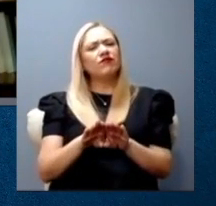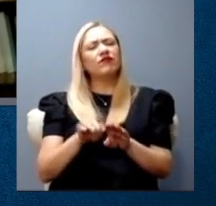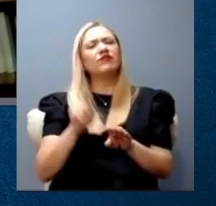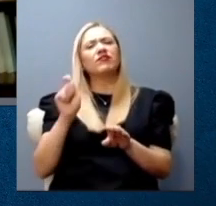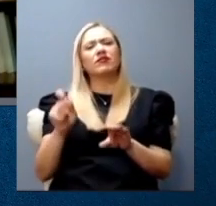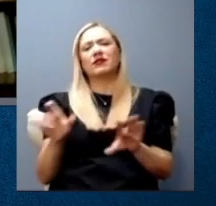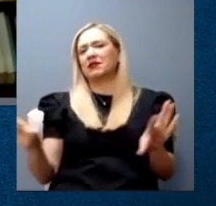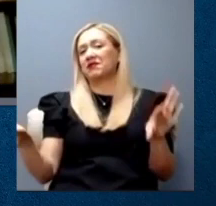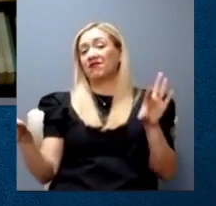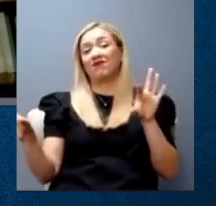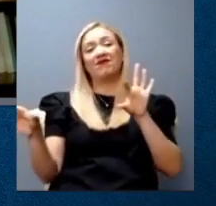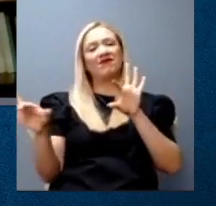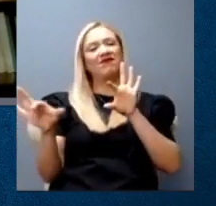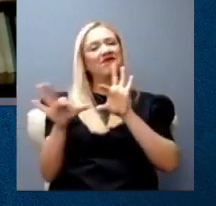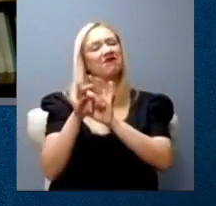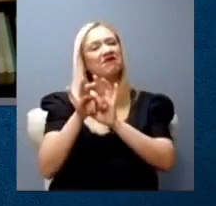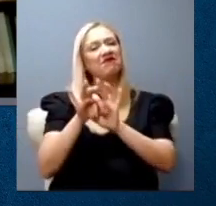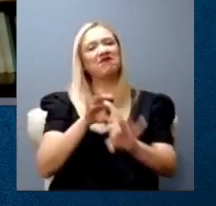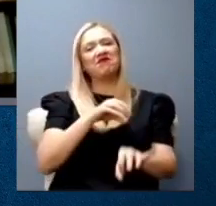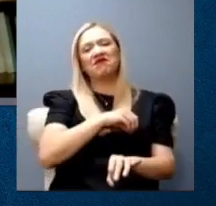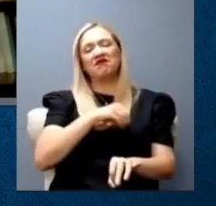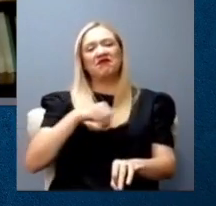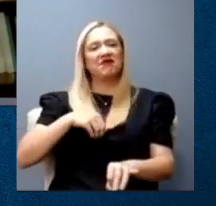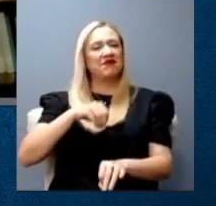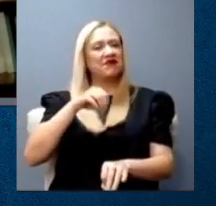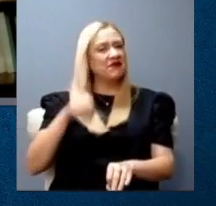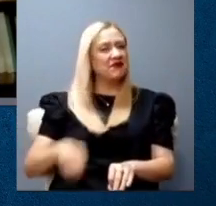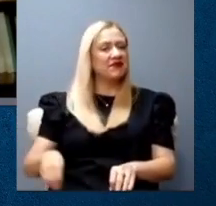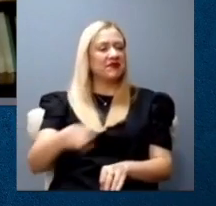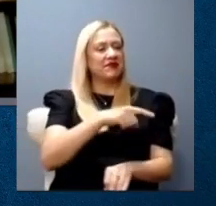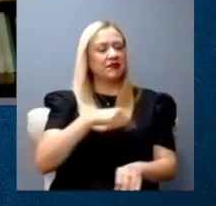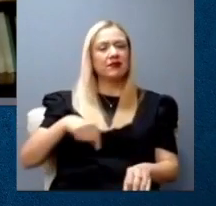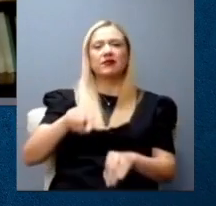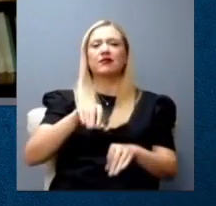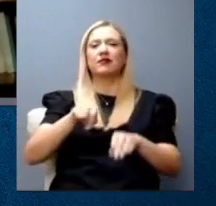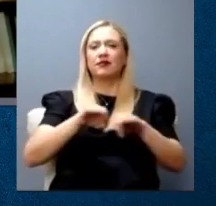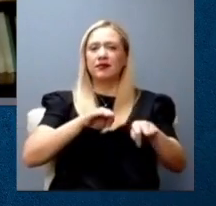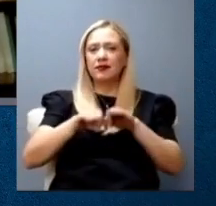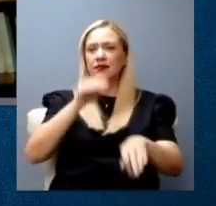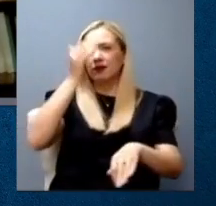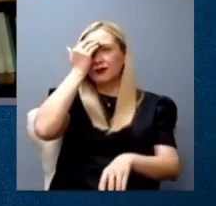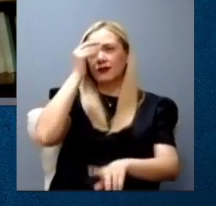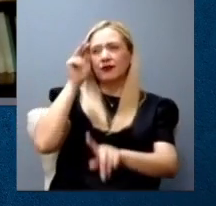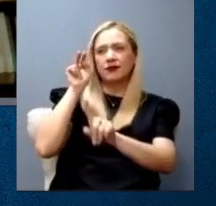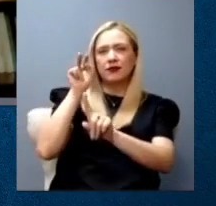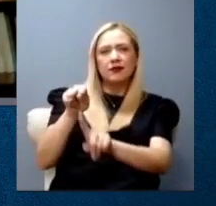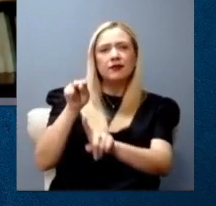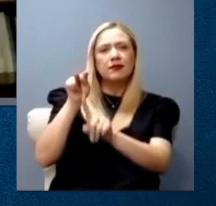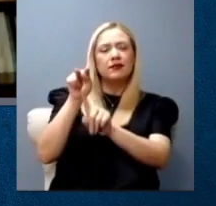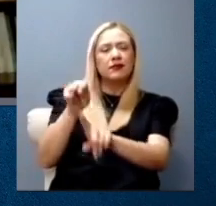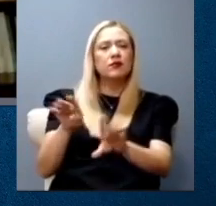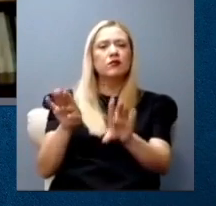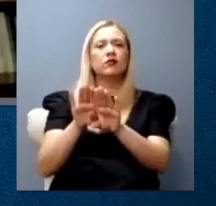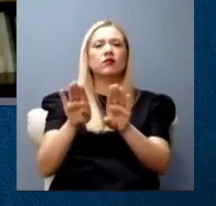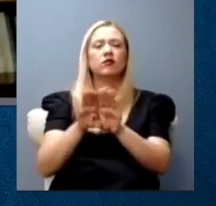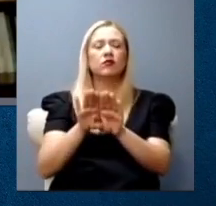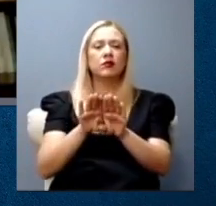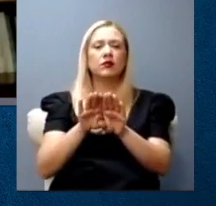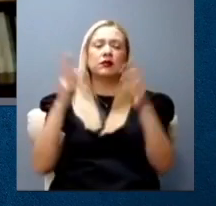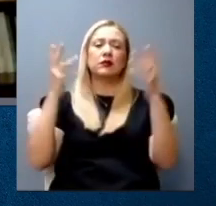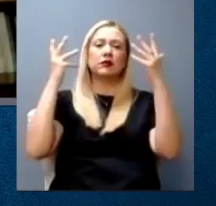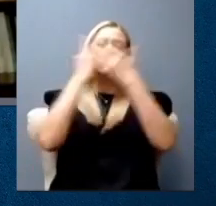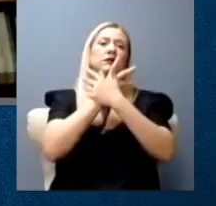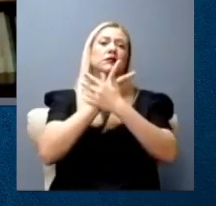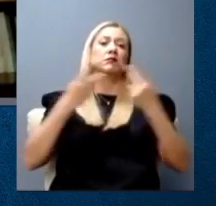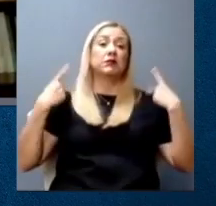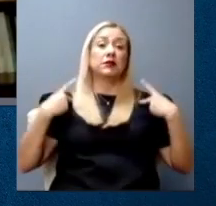con esto que varios, por supuesto, hemos trabajado y conocemos como el proceso de humanización del derecho internacional, ¿no?